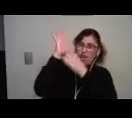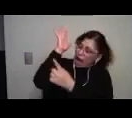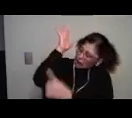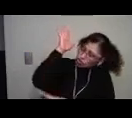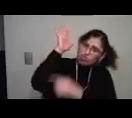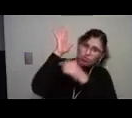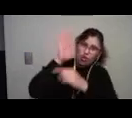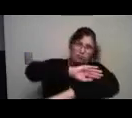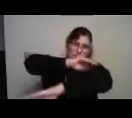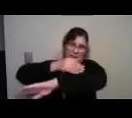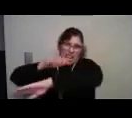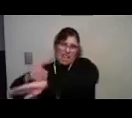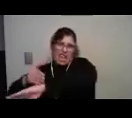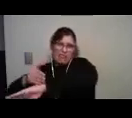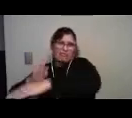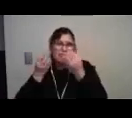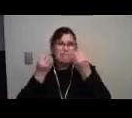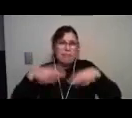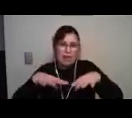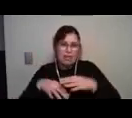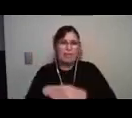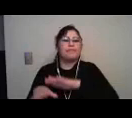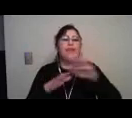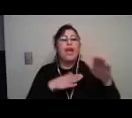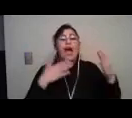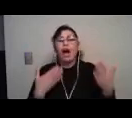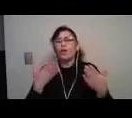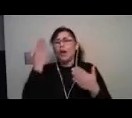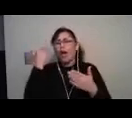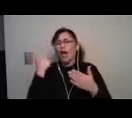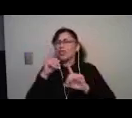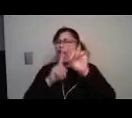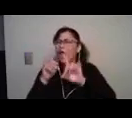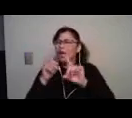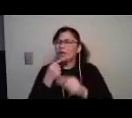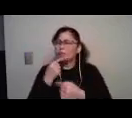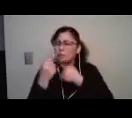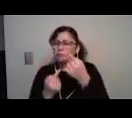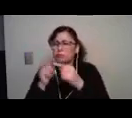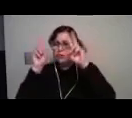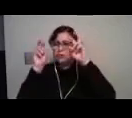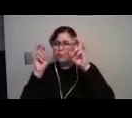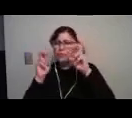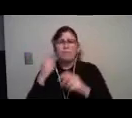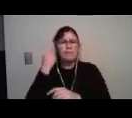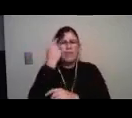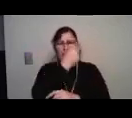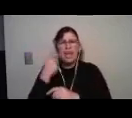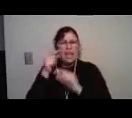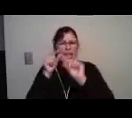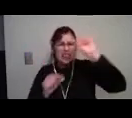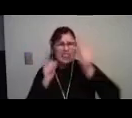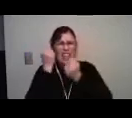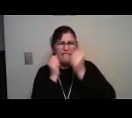Otra neuropatía importante periférica tiene que ver, que creo que hace un par de días alguien me preguntó sobre esto, con el nervio facial, ¿ya? Con